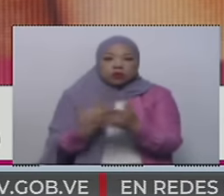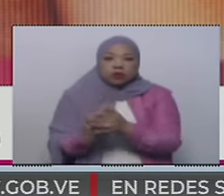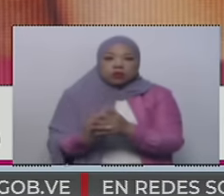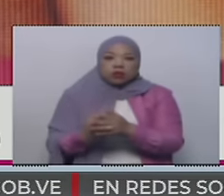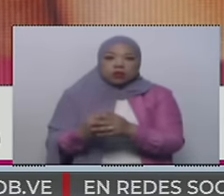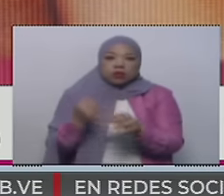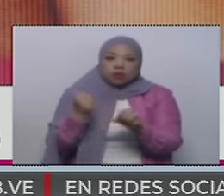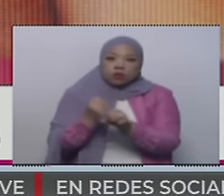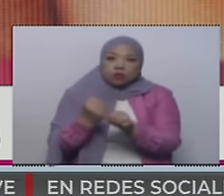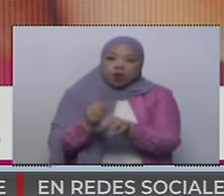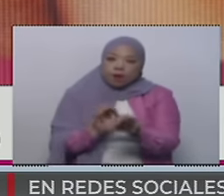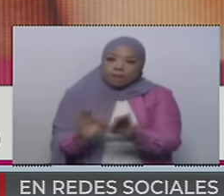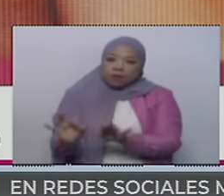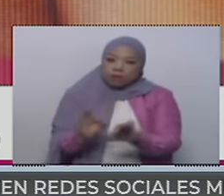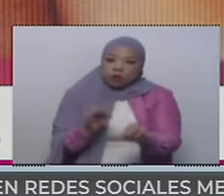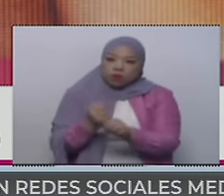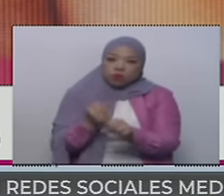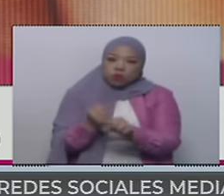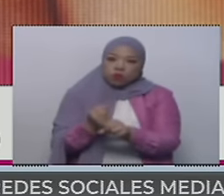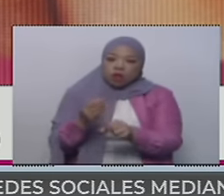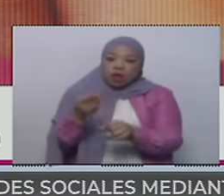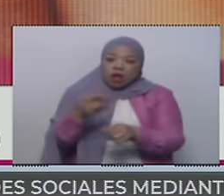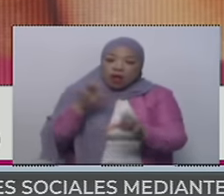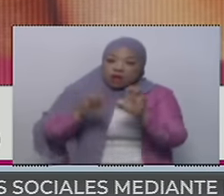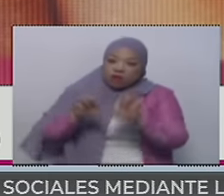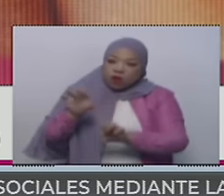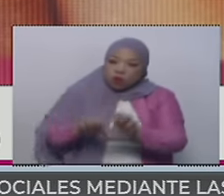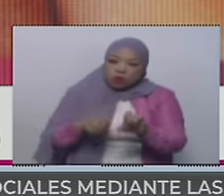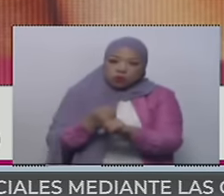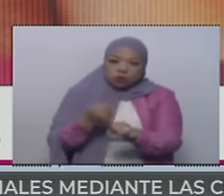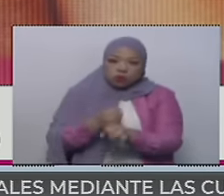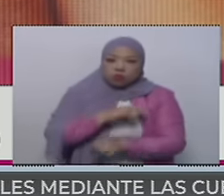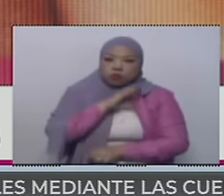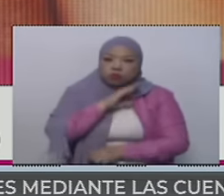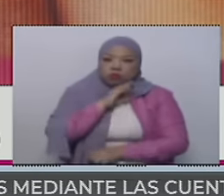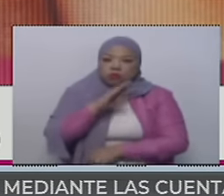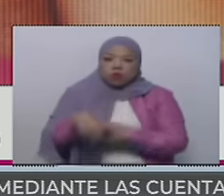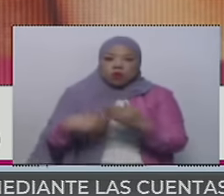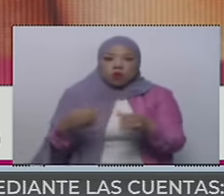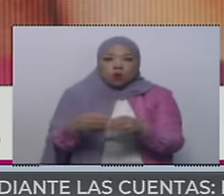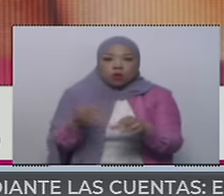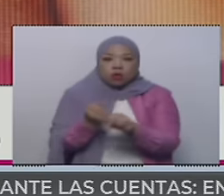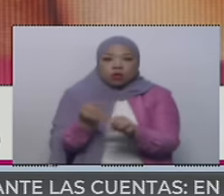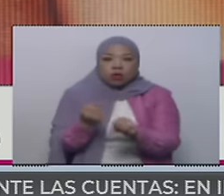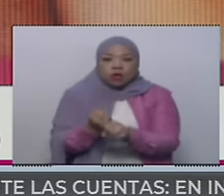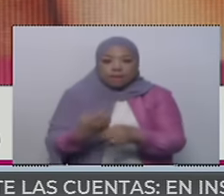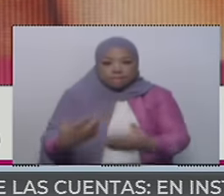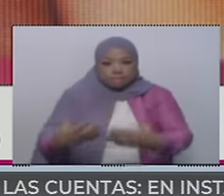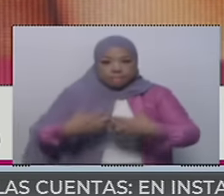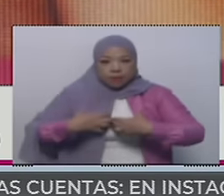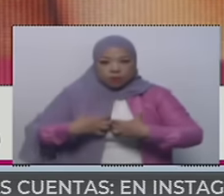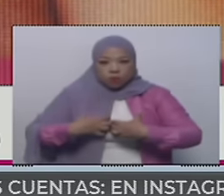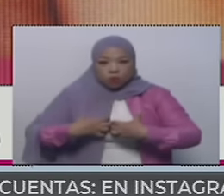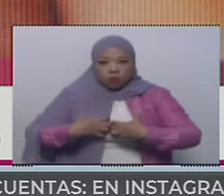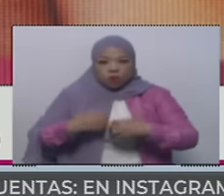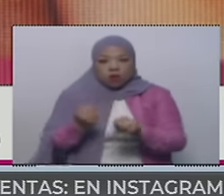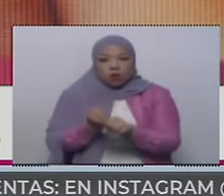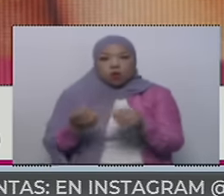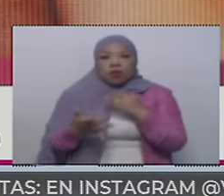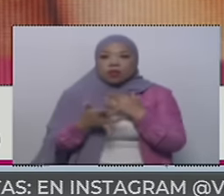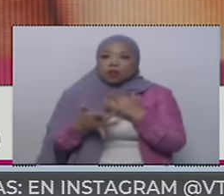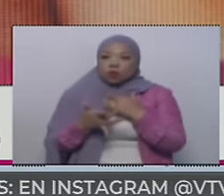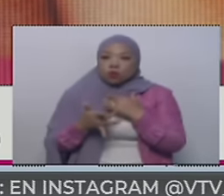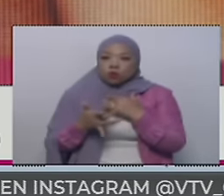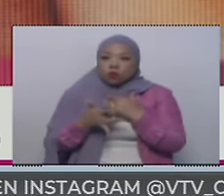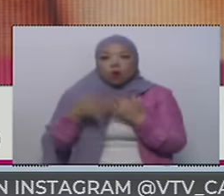cual nos hemos preparado con los test de diagnóstico y con los equipos para las mamografías, con los